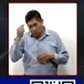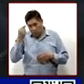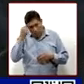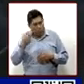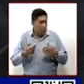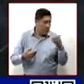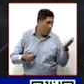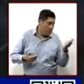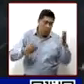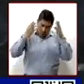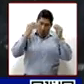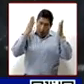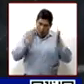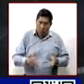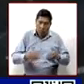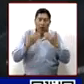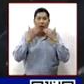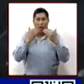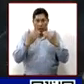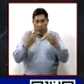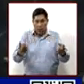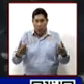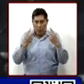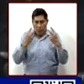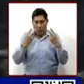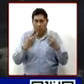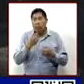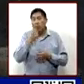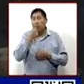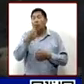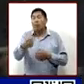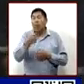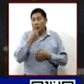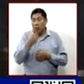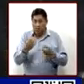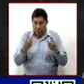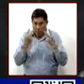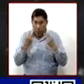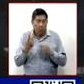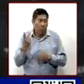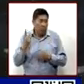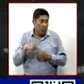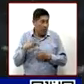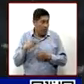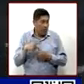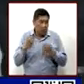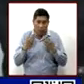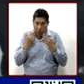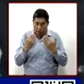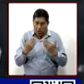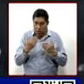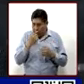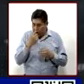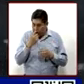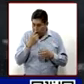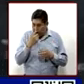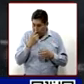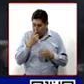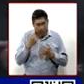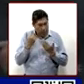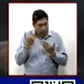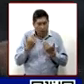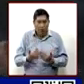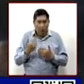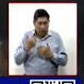agradecer a cada uno de ustedes y también queremos agradecer a la prensa por su participación. Y bueno, a partir de ello se